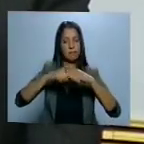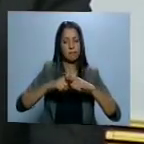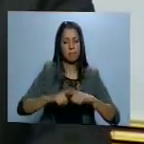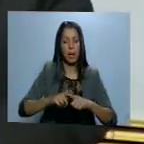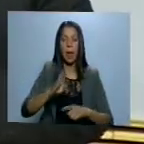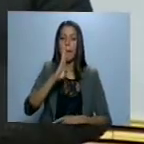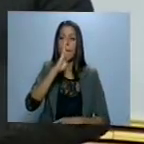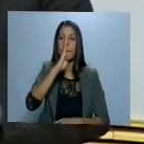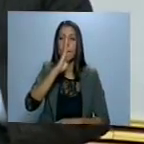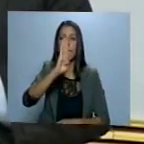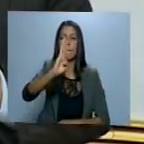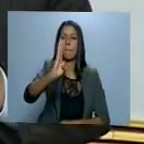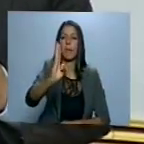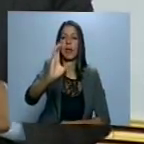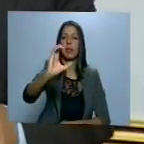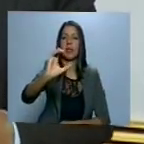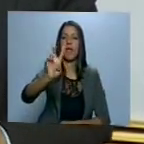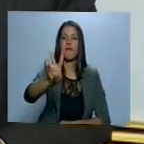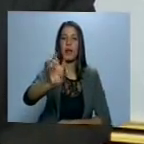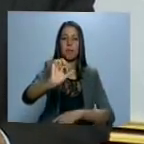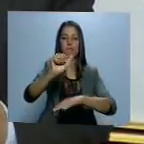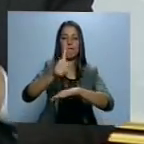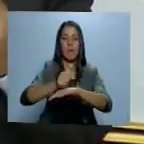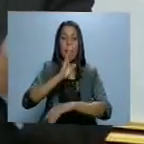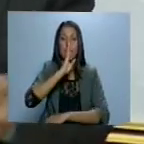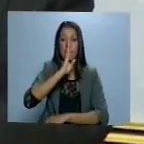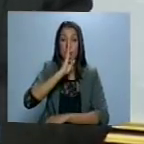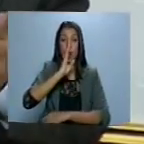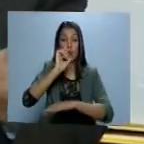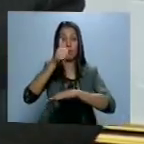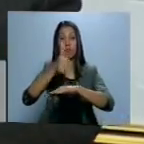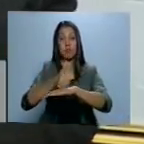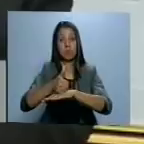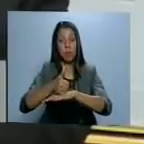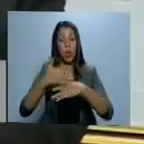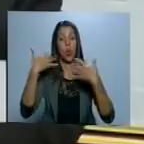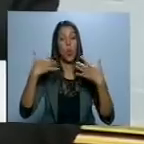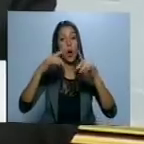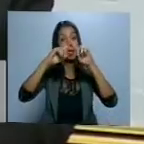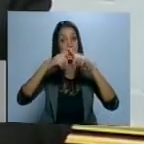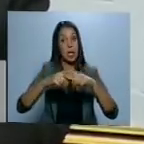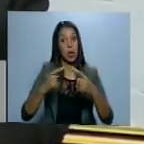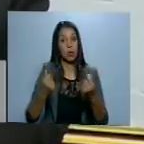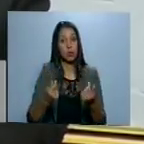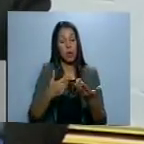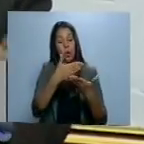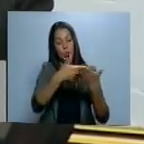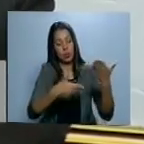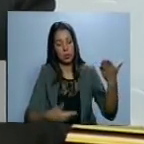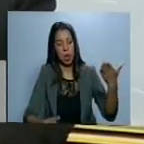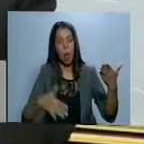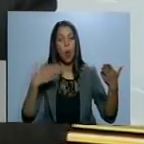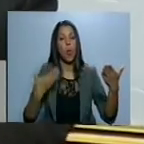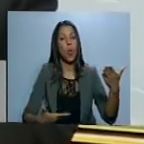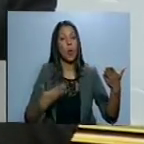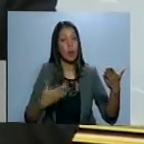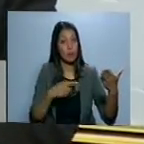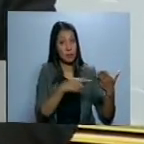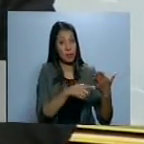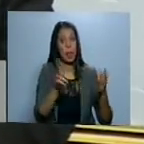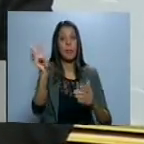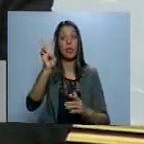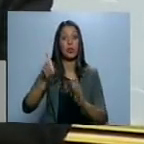del Banco Central de Venezuela. Esa es una herramienta fundamental para el desarrollo económico del